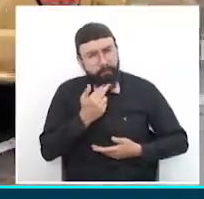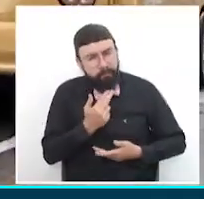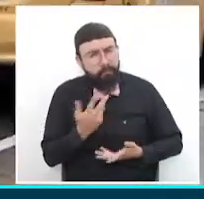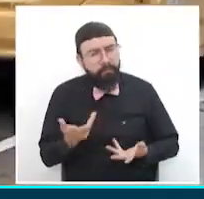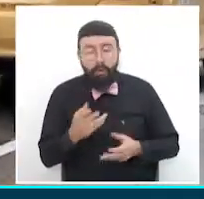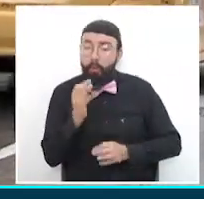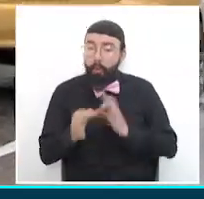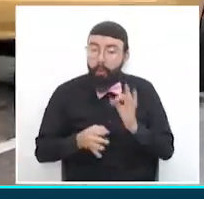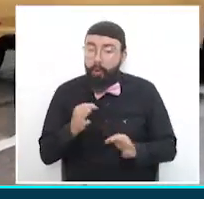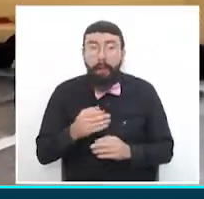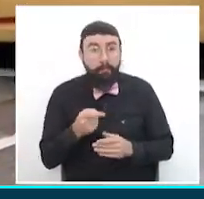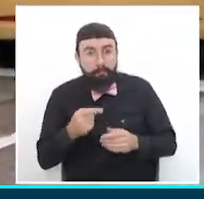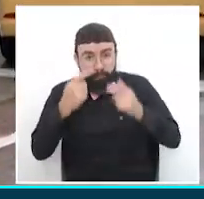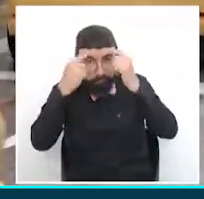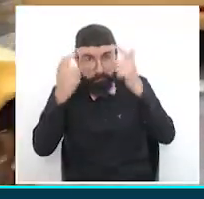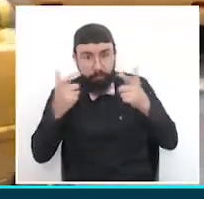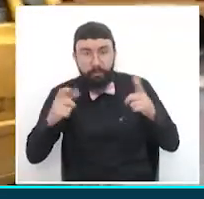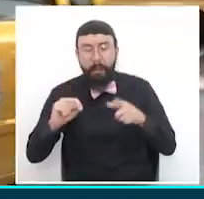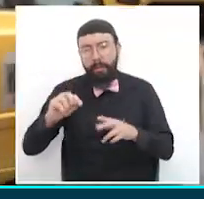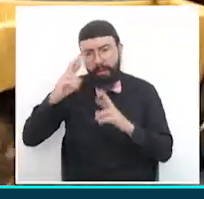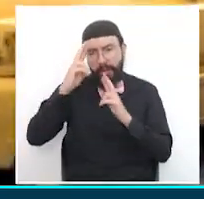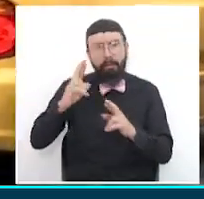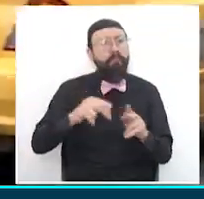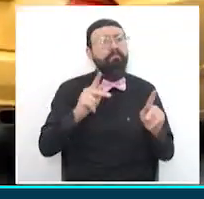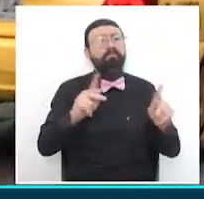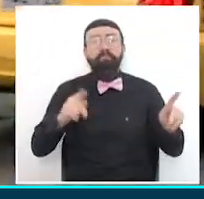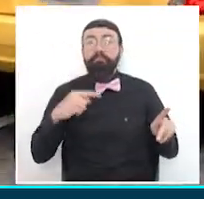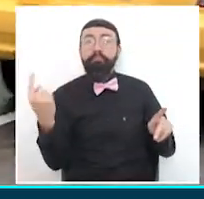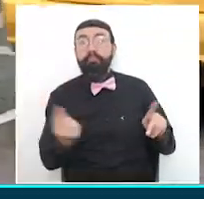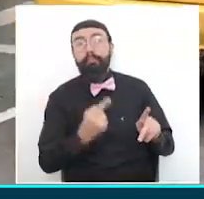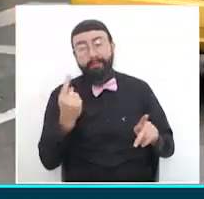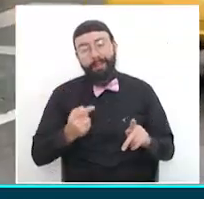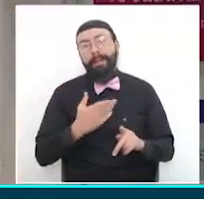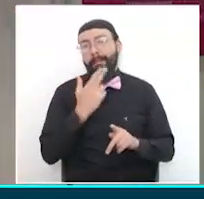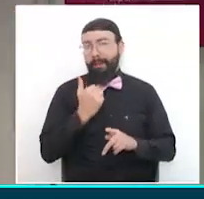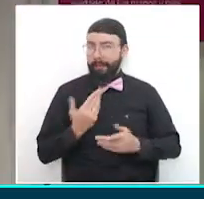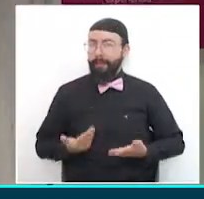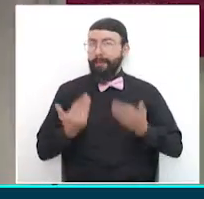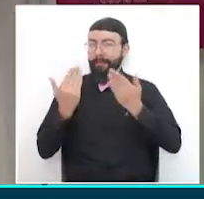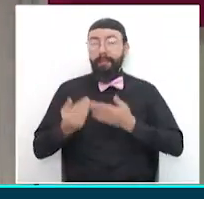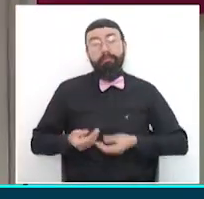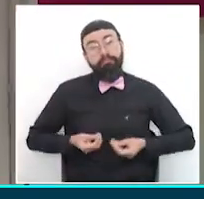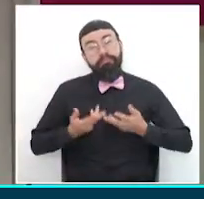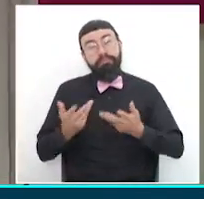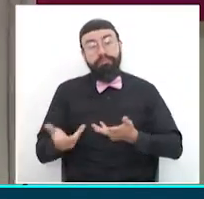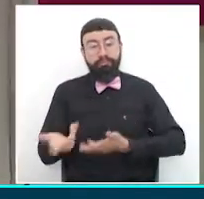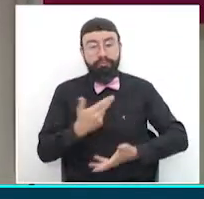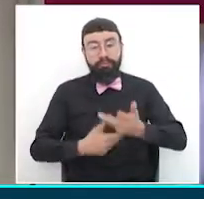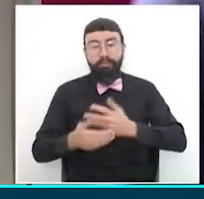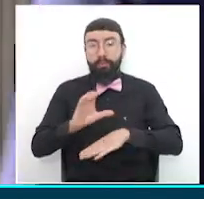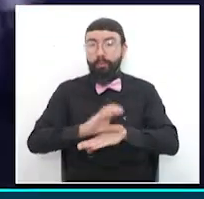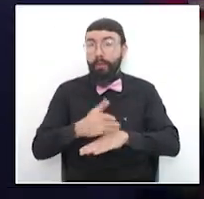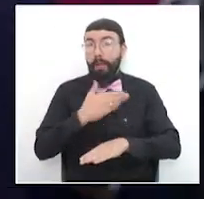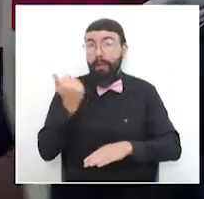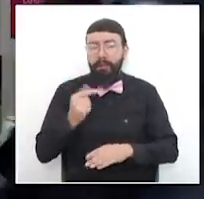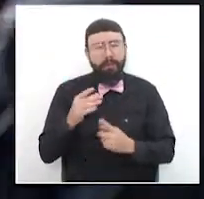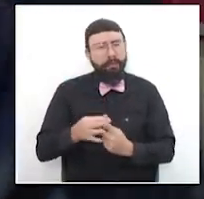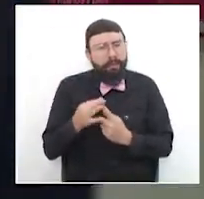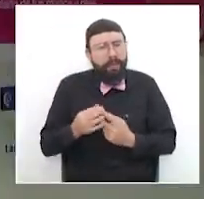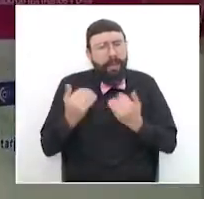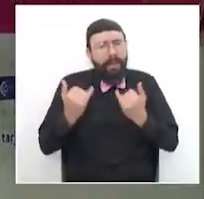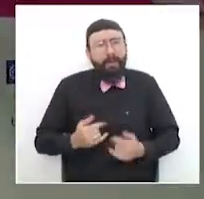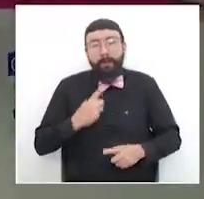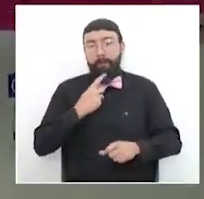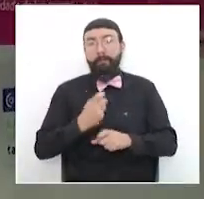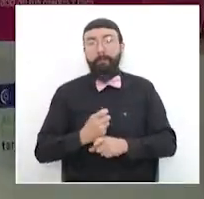cuidado de lo público y el respeto al vecino son actitudes que nutren el bienestar y el buen funcionamiento de la ciudad, sobre todo en estos tiempos de